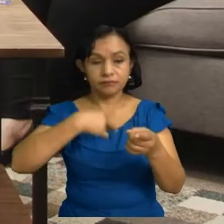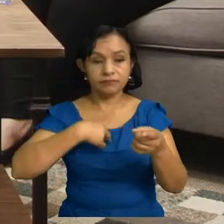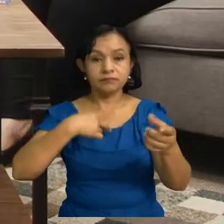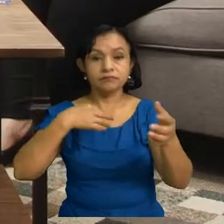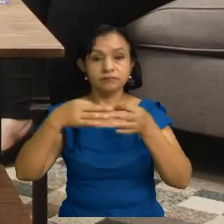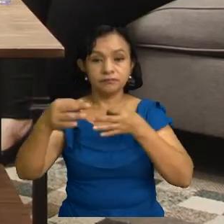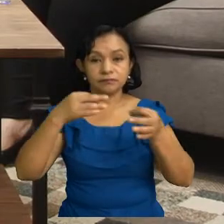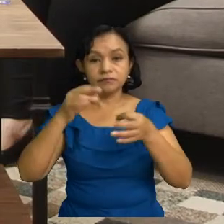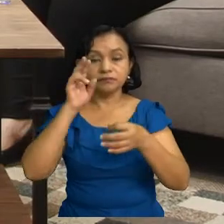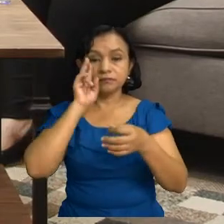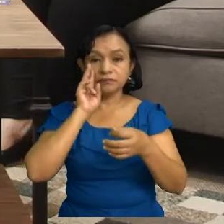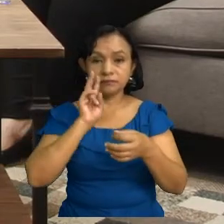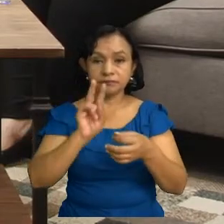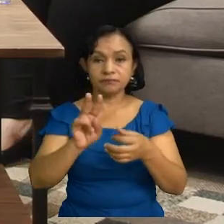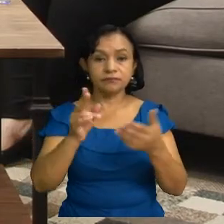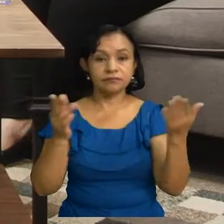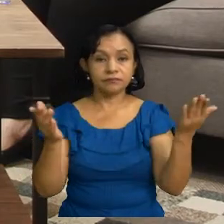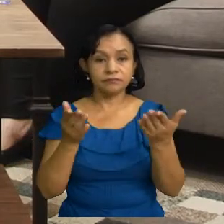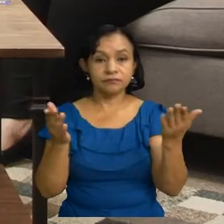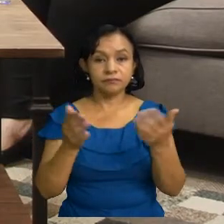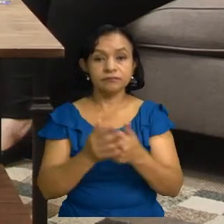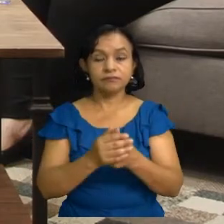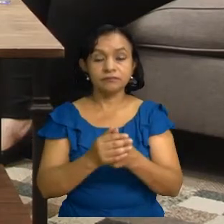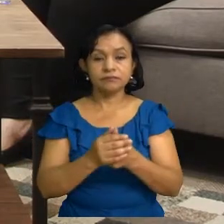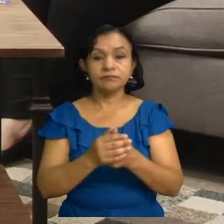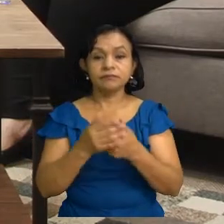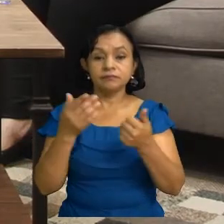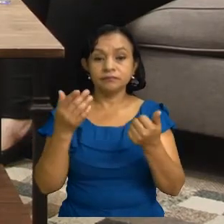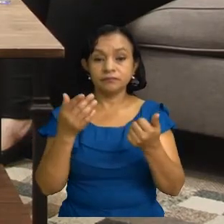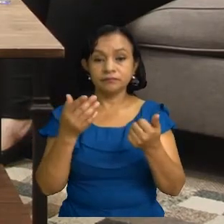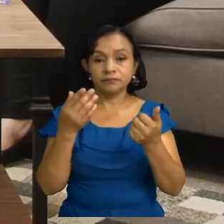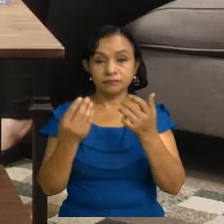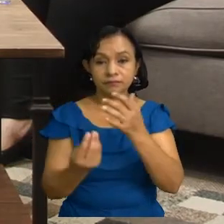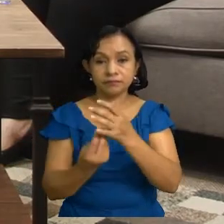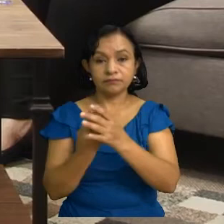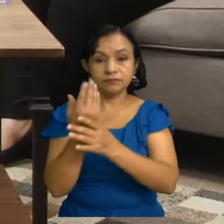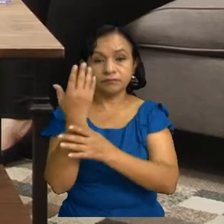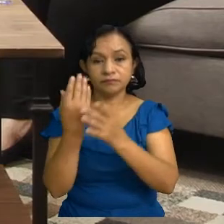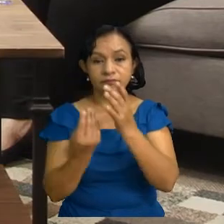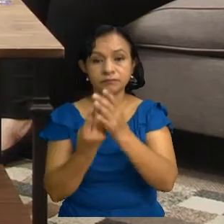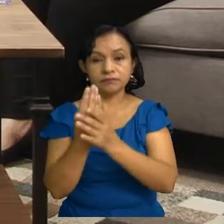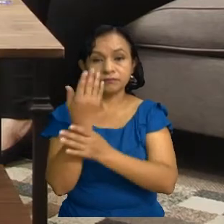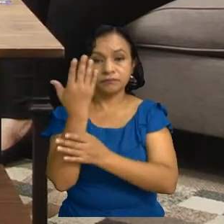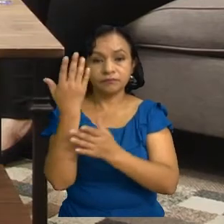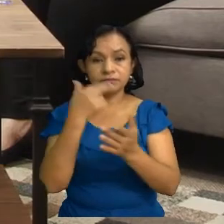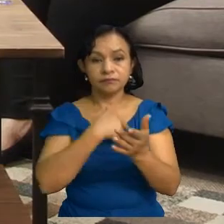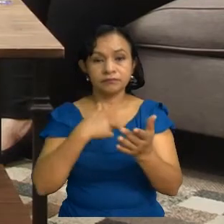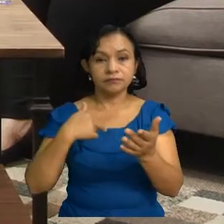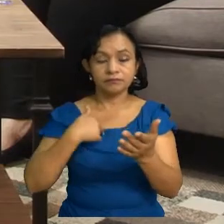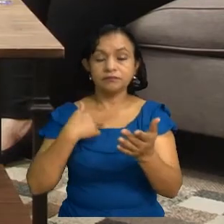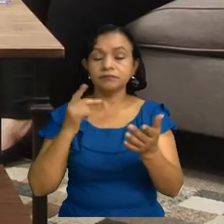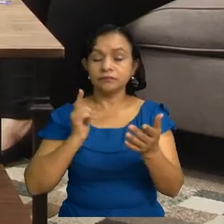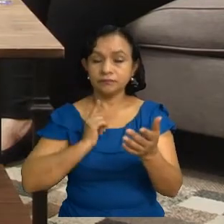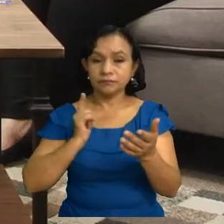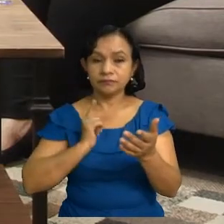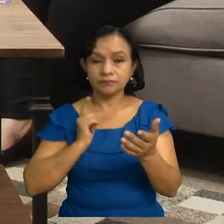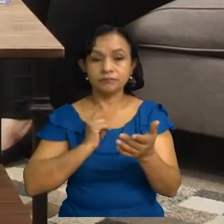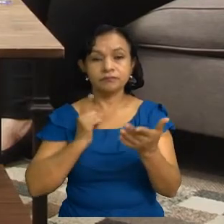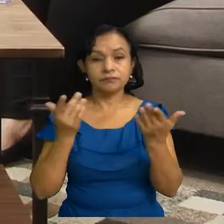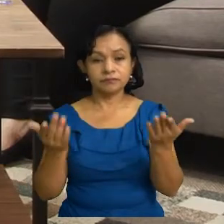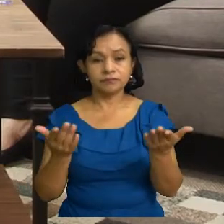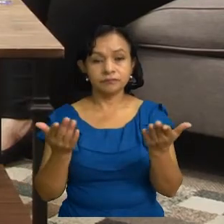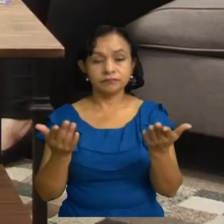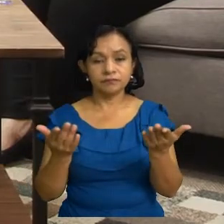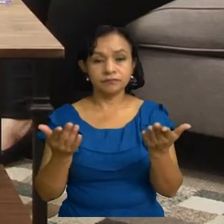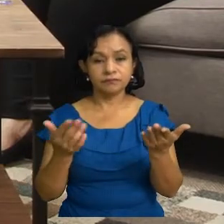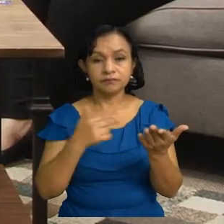valorando y lo otro es que para la cruzada nacional de reforestación hemos incluido y